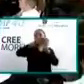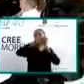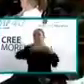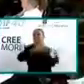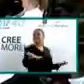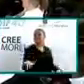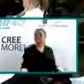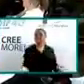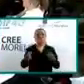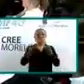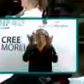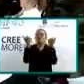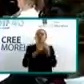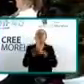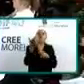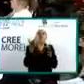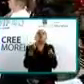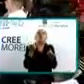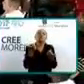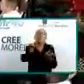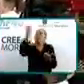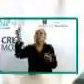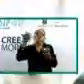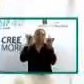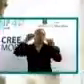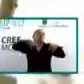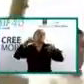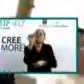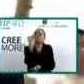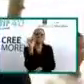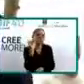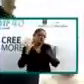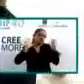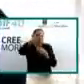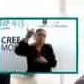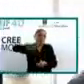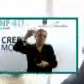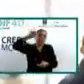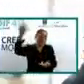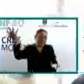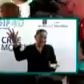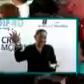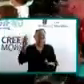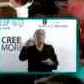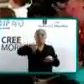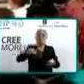No sé cuáles cuesten así, pero este cuesta así. Muy poco. Pero muy bien